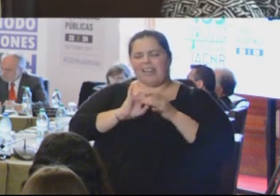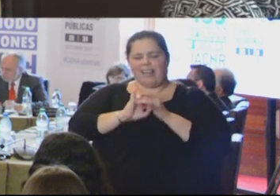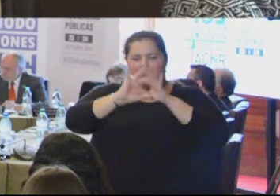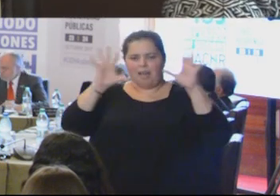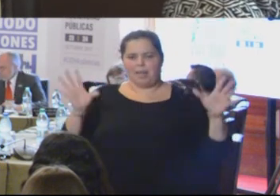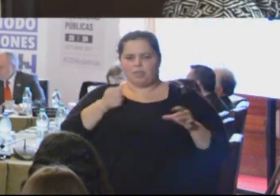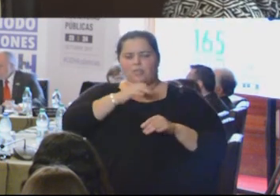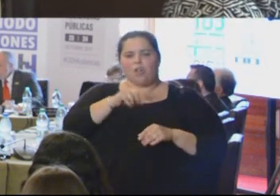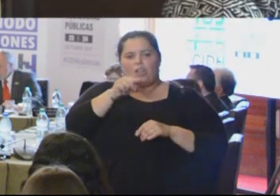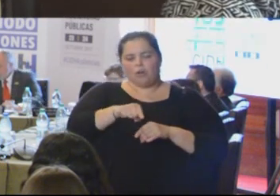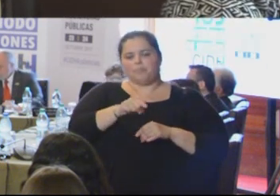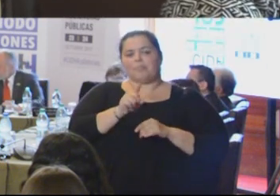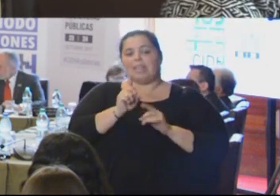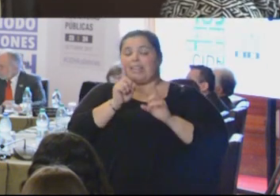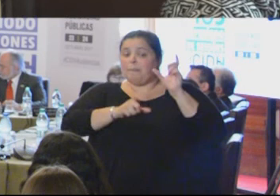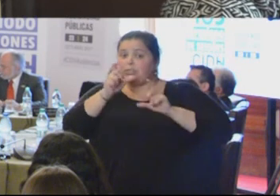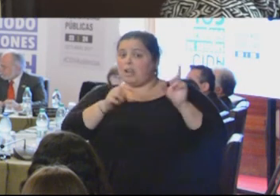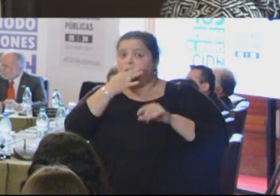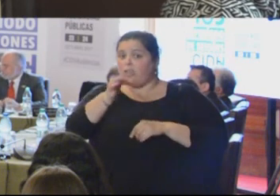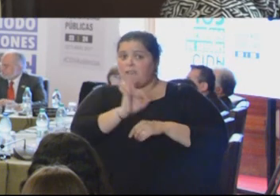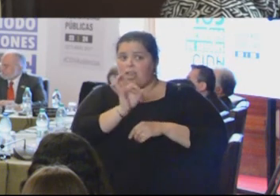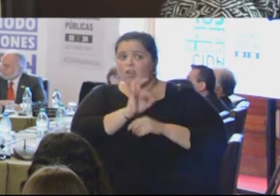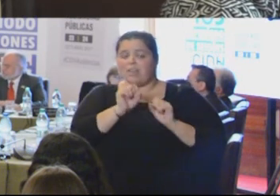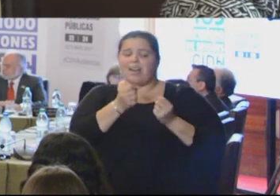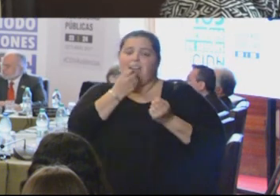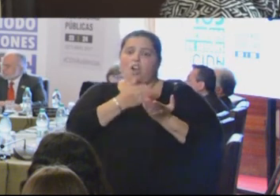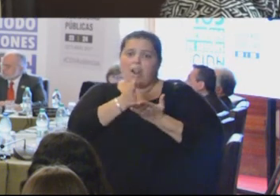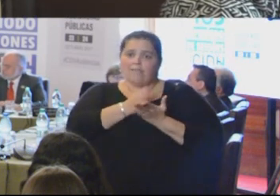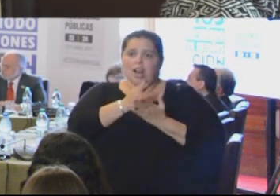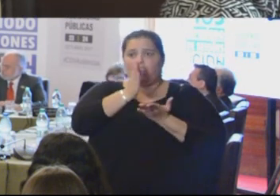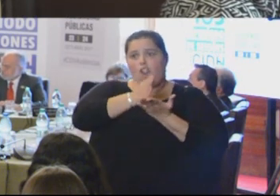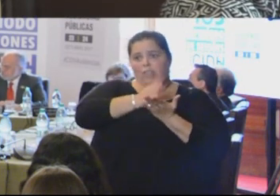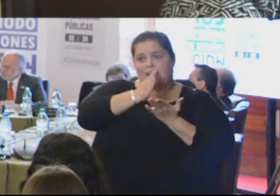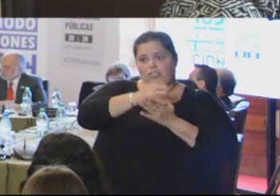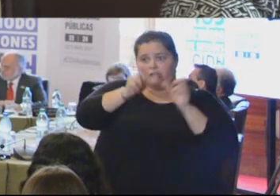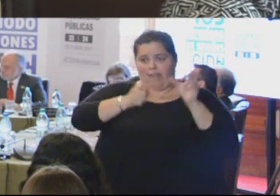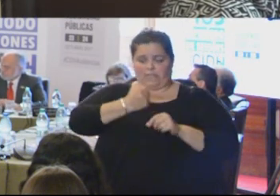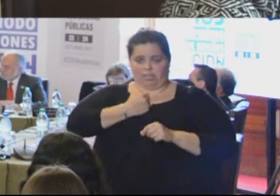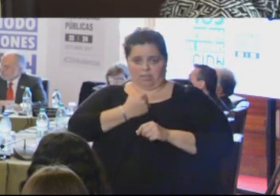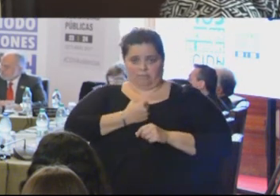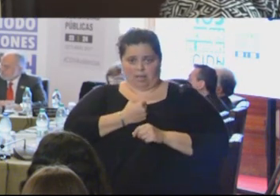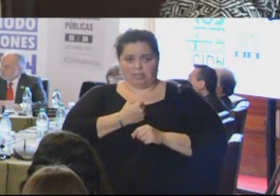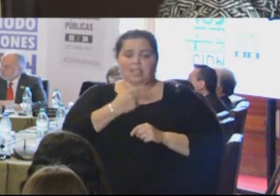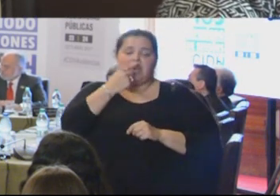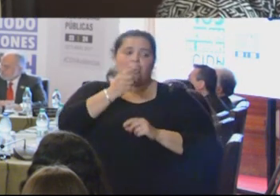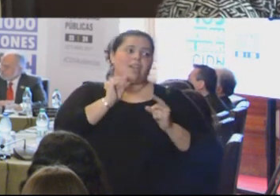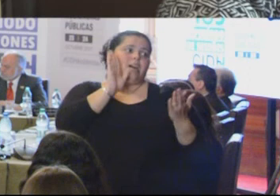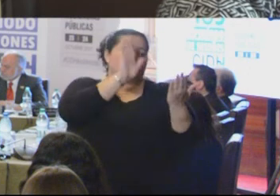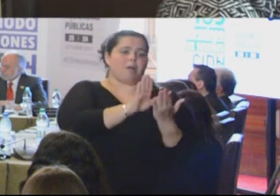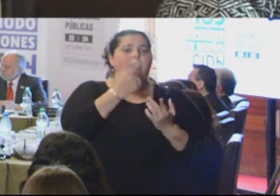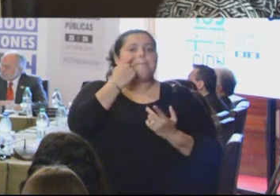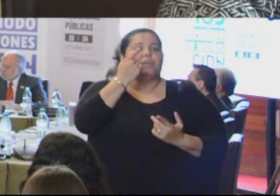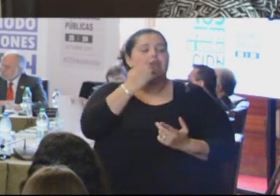estas personas no han dicho que van a colaborar con los derechos de las víctimas a probar su inocencia un